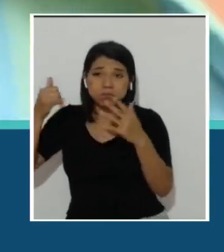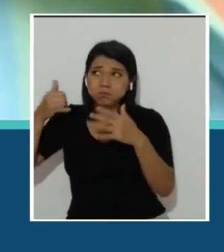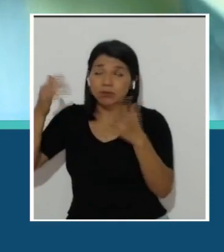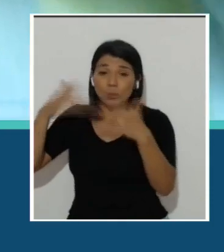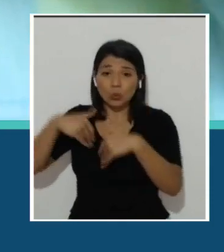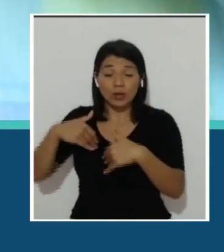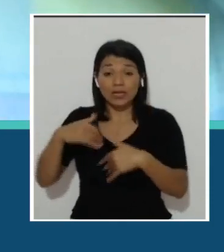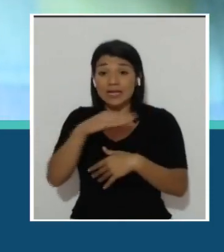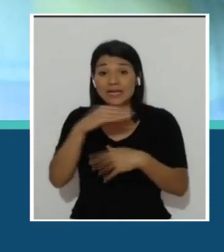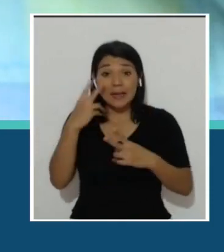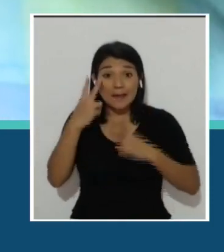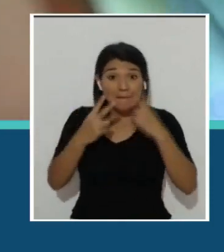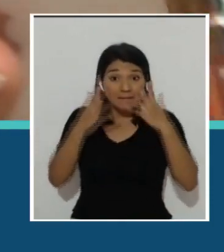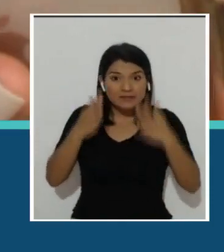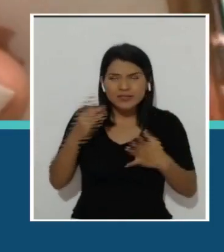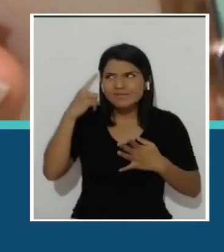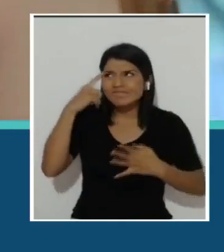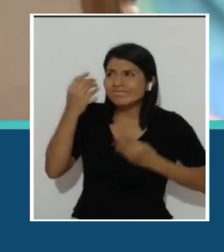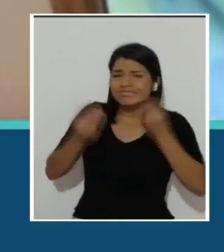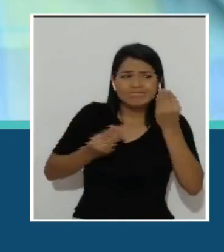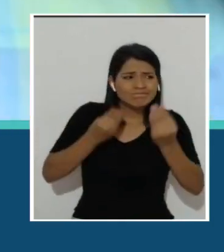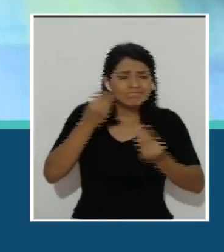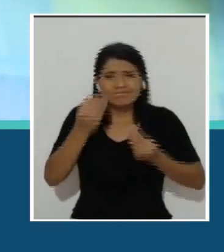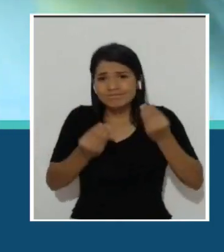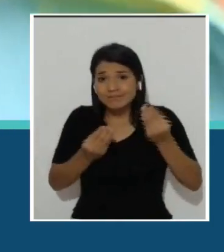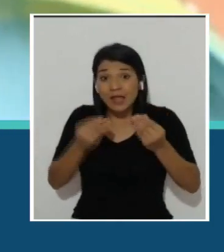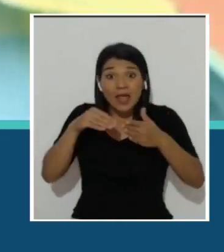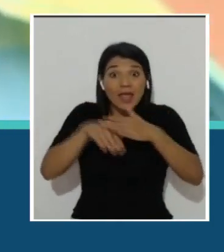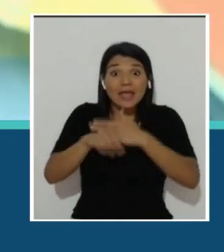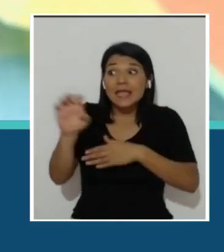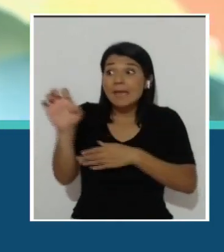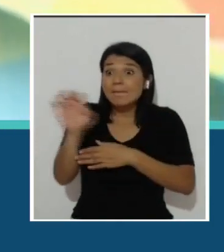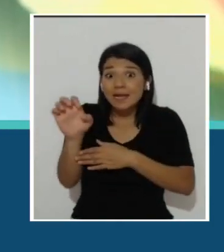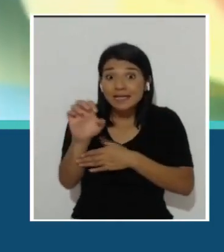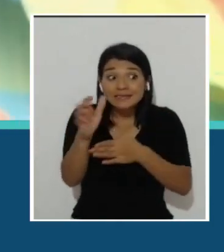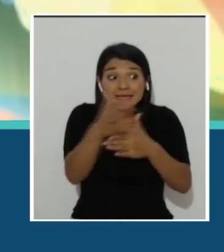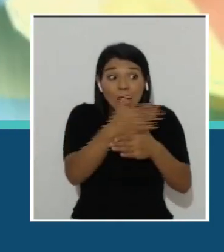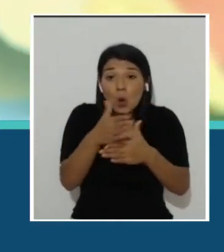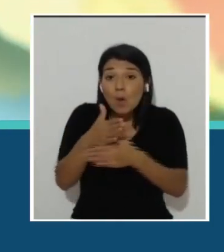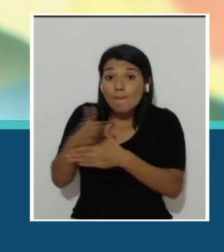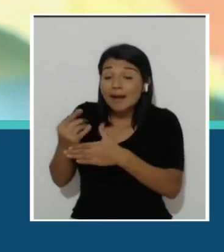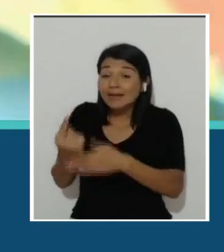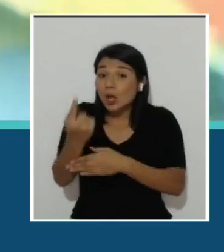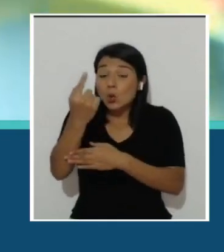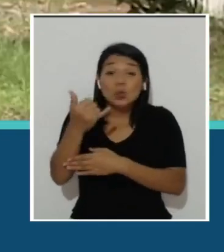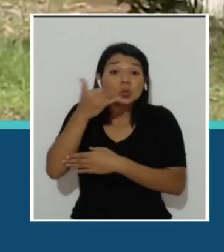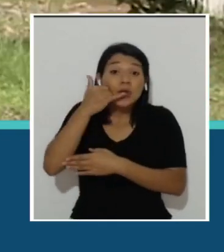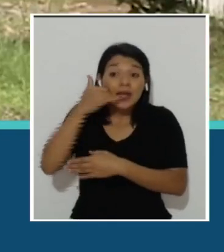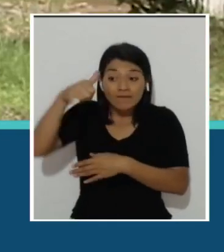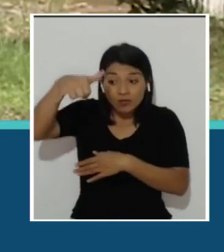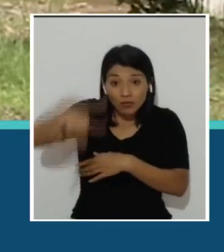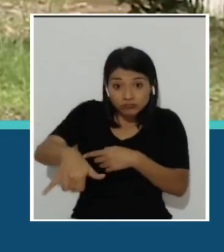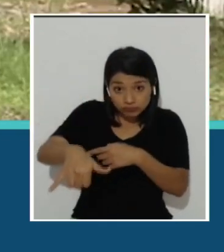de emergencia para compartir un teléfono fijo en una de las viviendas con hasta 8 familias más.